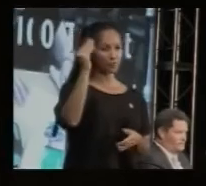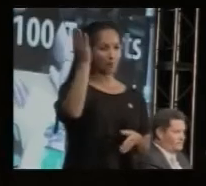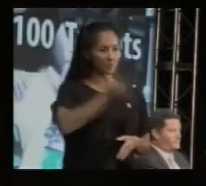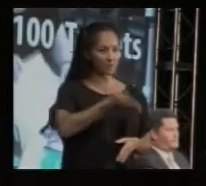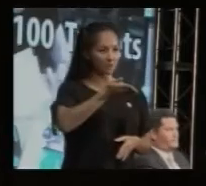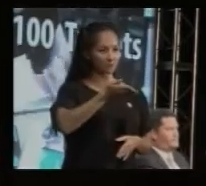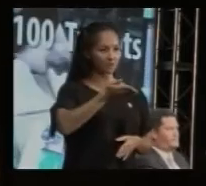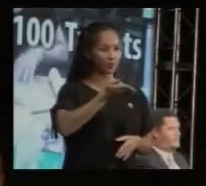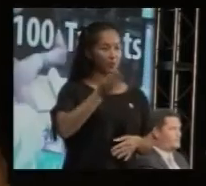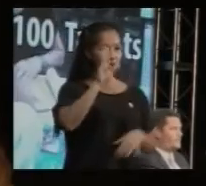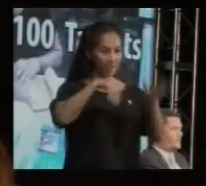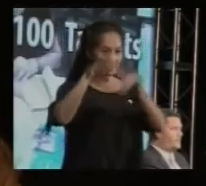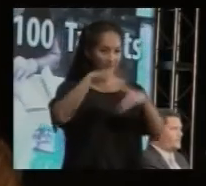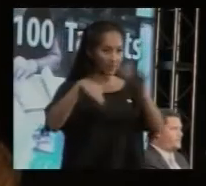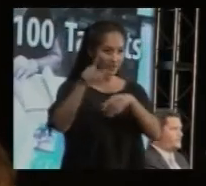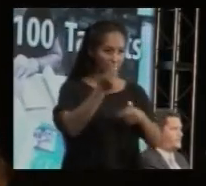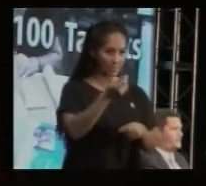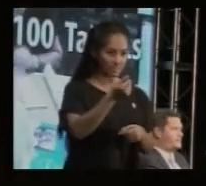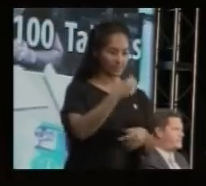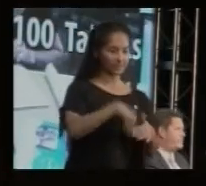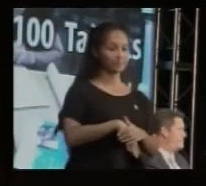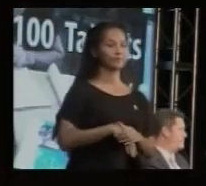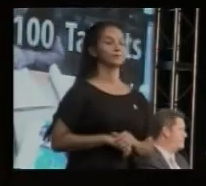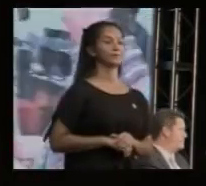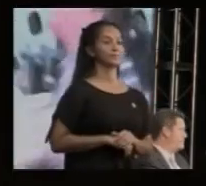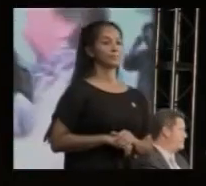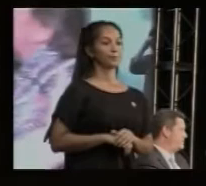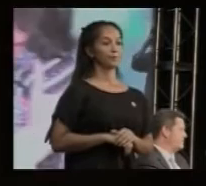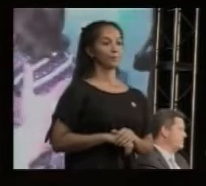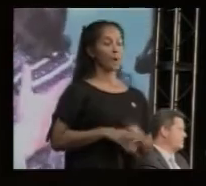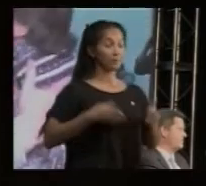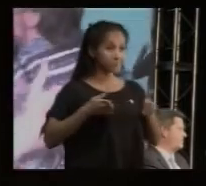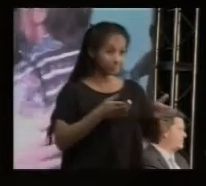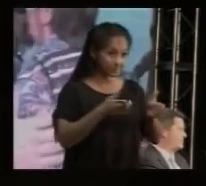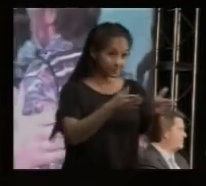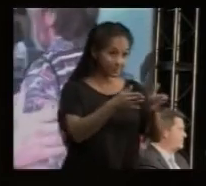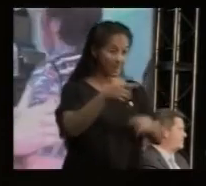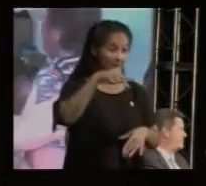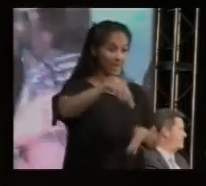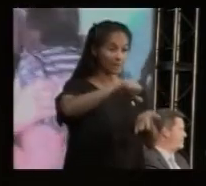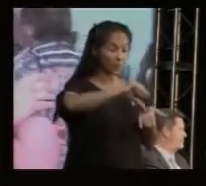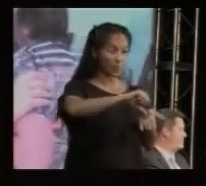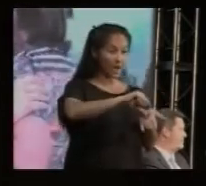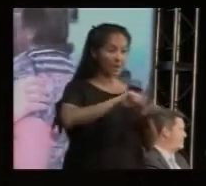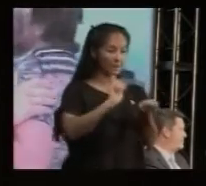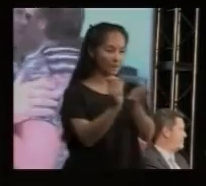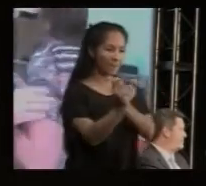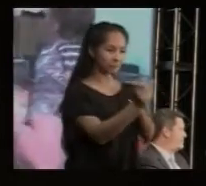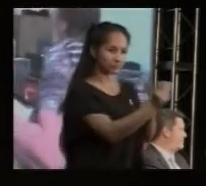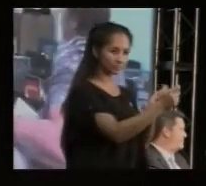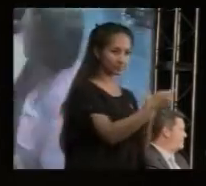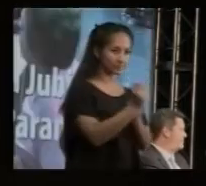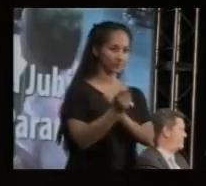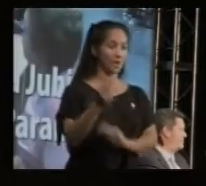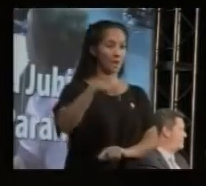la recaudación y su cumplimiento. En materia vial, la ciudad está experimentando transformaciones revolucionarias.